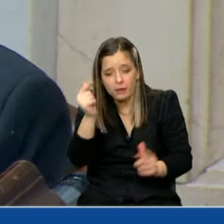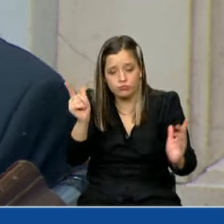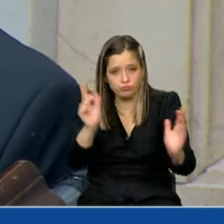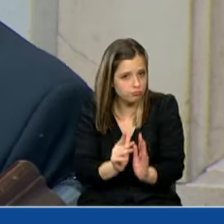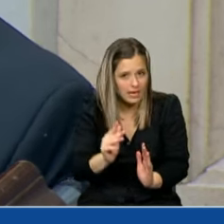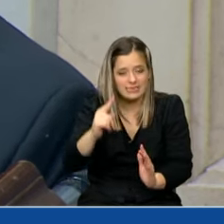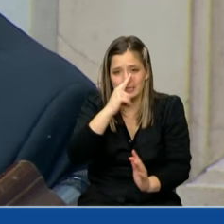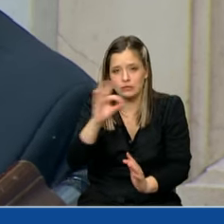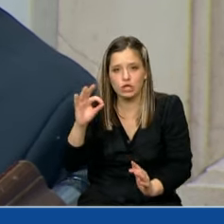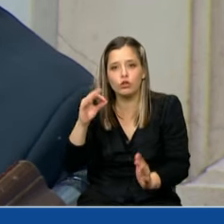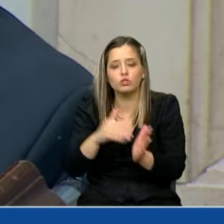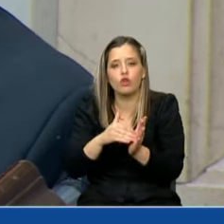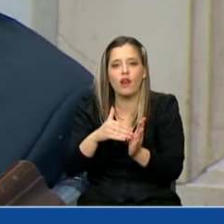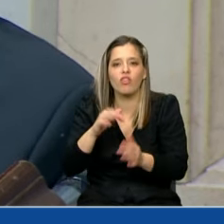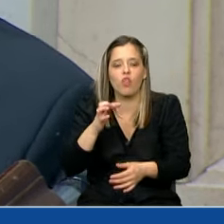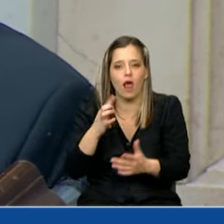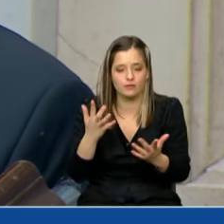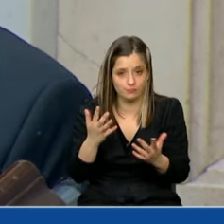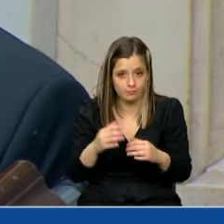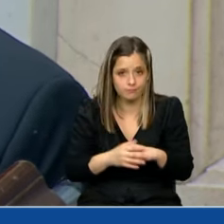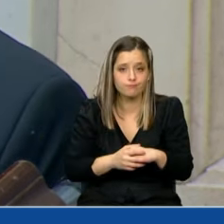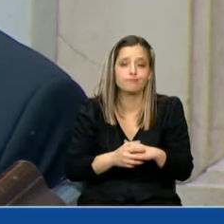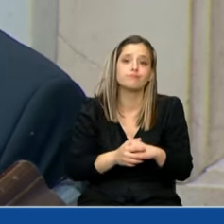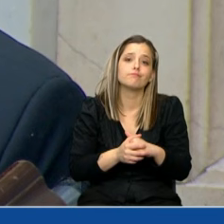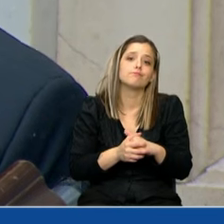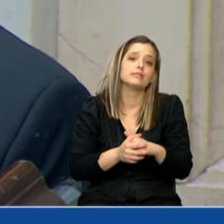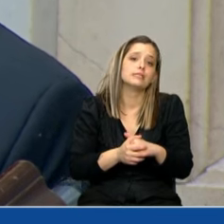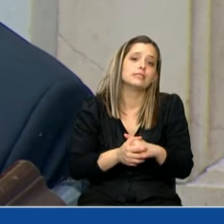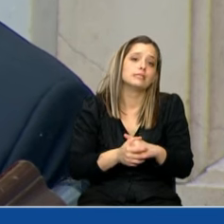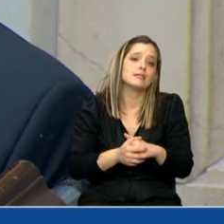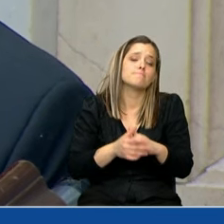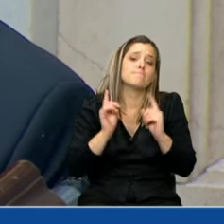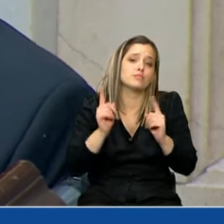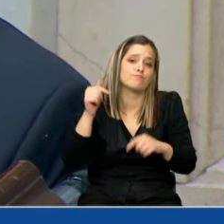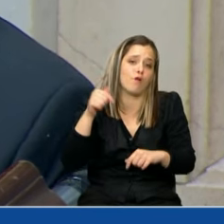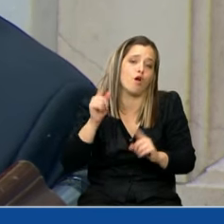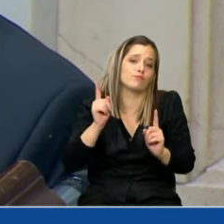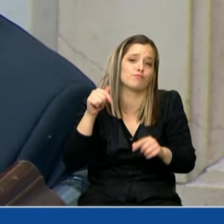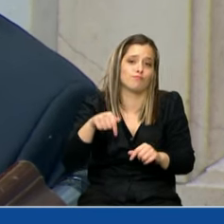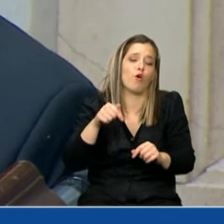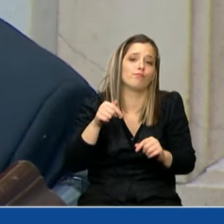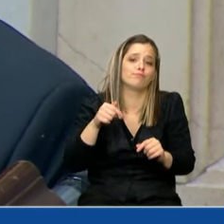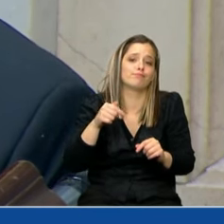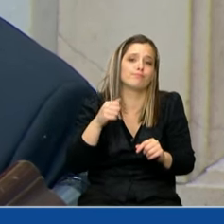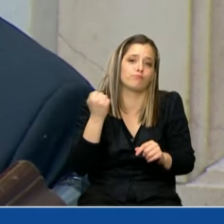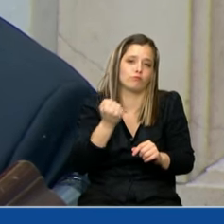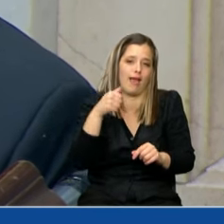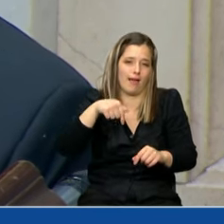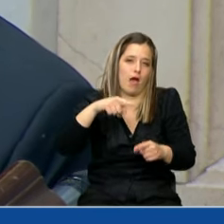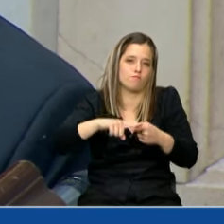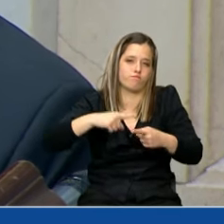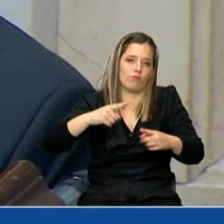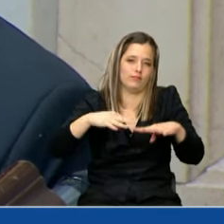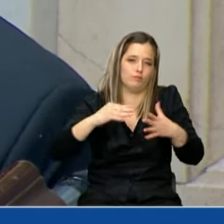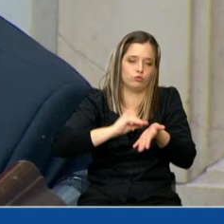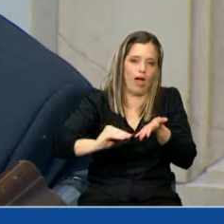millones de dólares siendo este un ámbito de naturaleza política me gustaría dejar justamente un